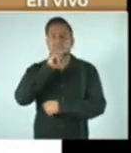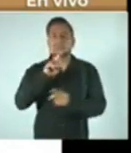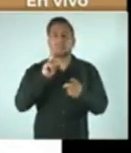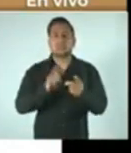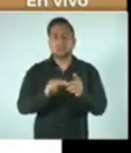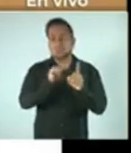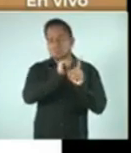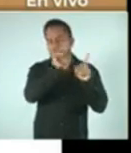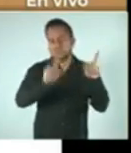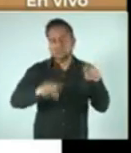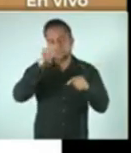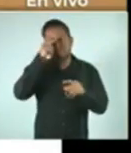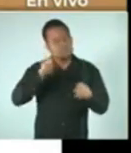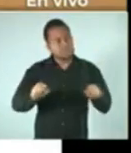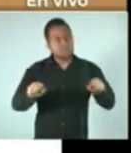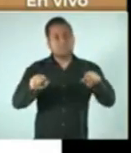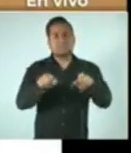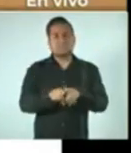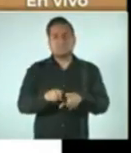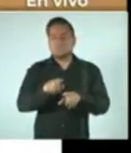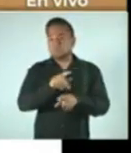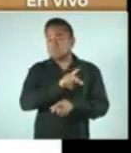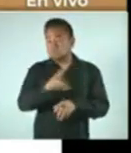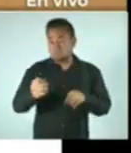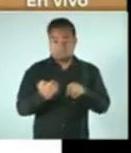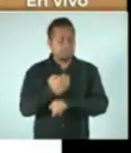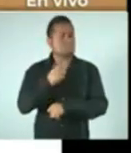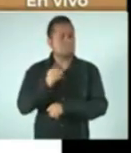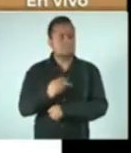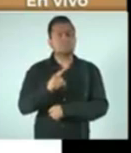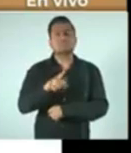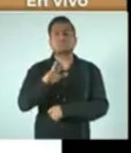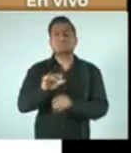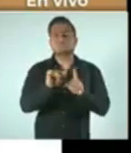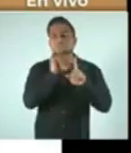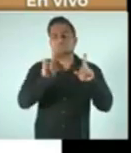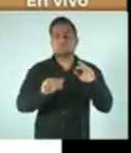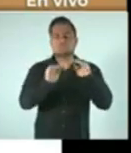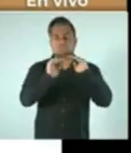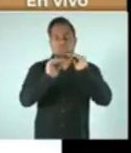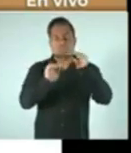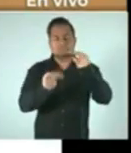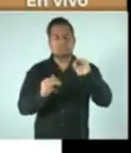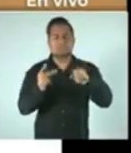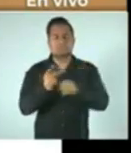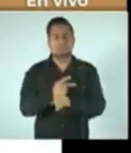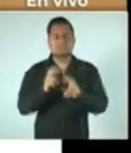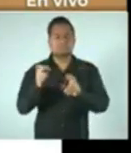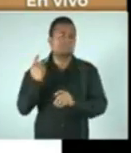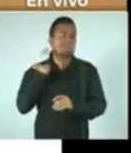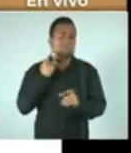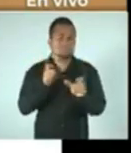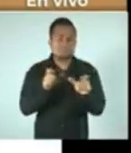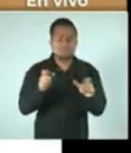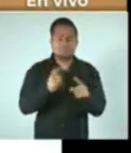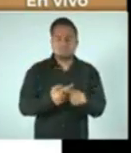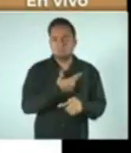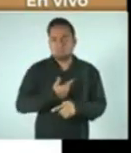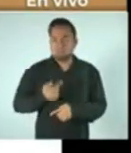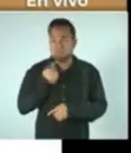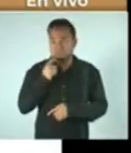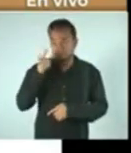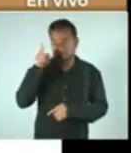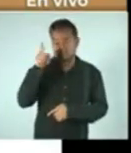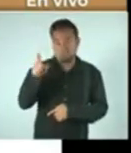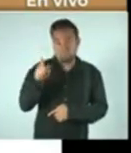todo el país, no en todos los estados, pero sí hay una tendencia en el país, y esto nos habla pues que la política de seguridad del presidente Obrador y